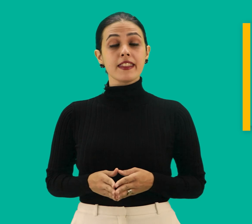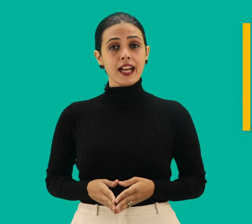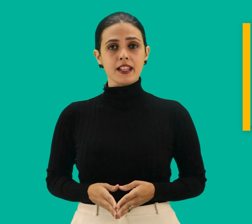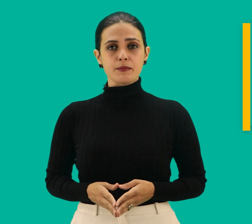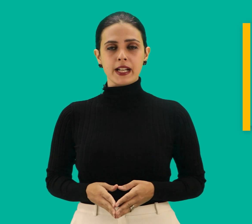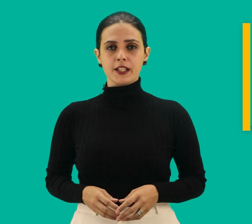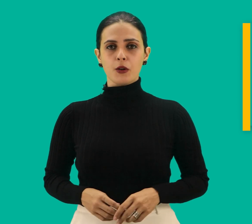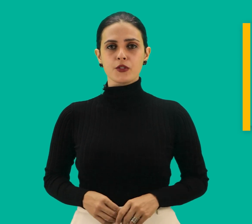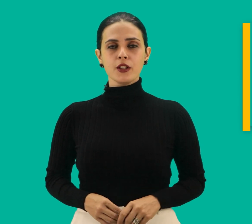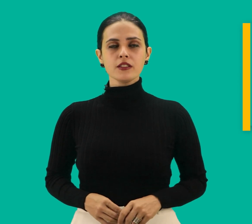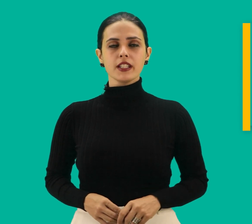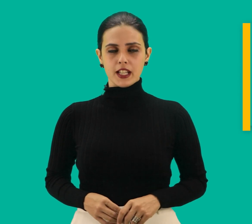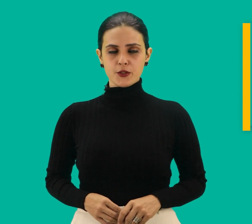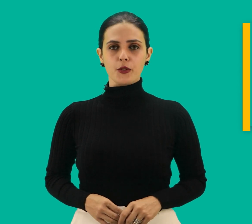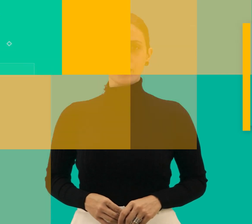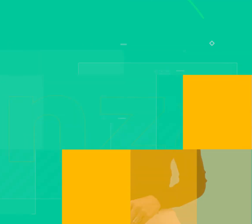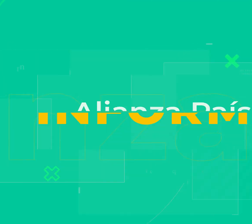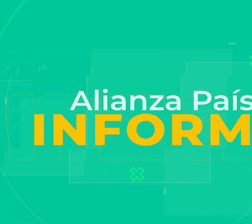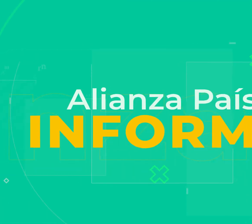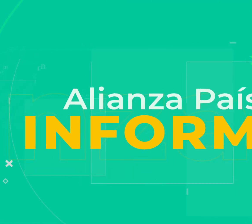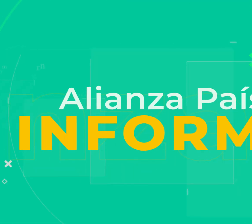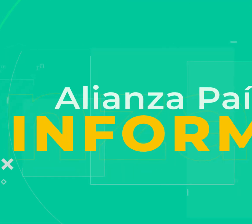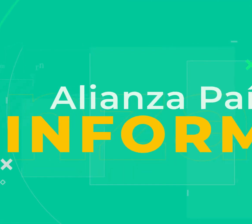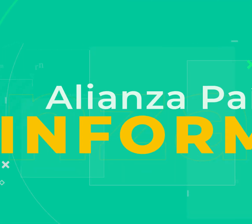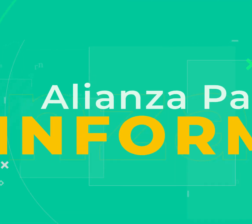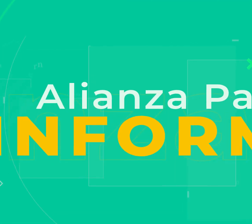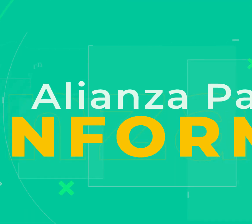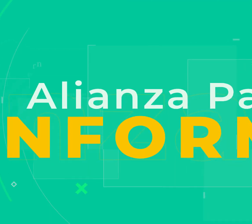y habilidades para la innovación y el estudio.